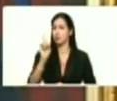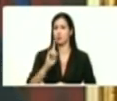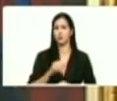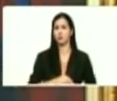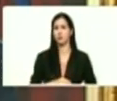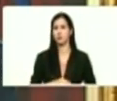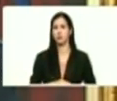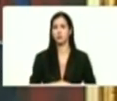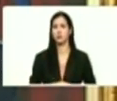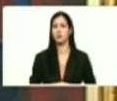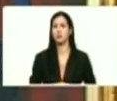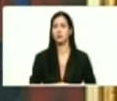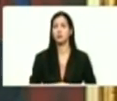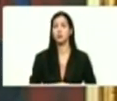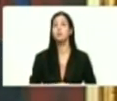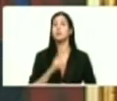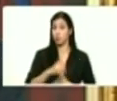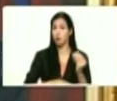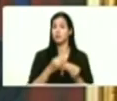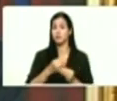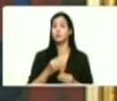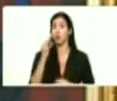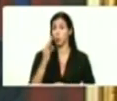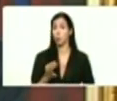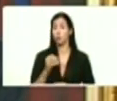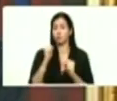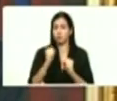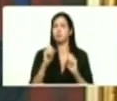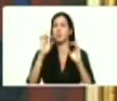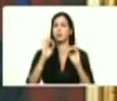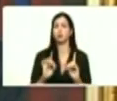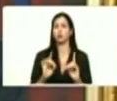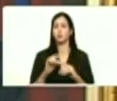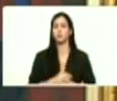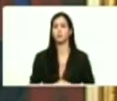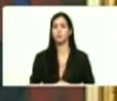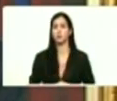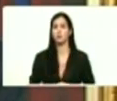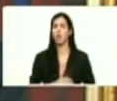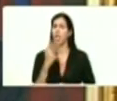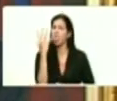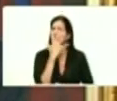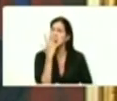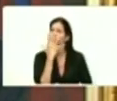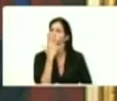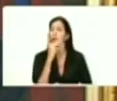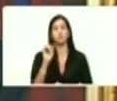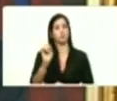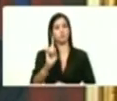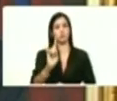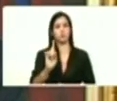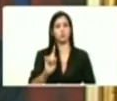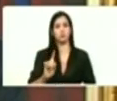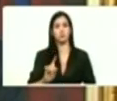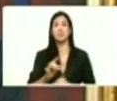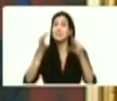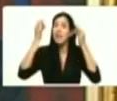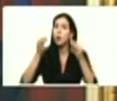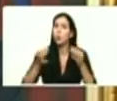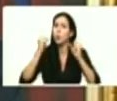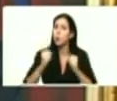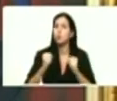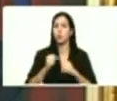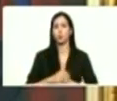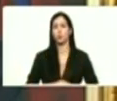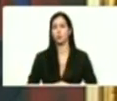pero tenemos que hacerlo con firmeza con decisión que nadie vacile caballero nadie debe vacilar y apoyo